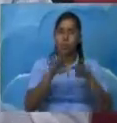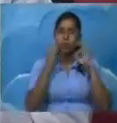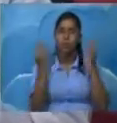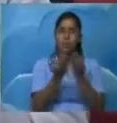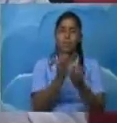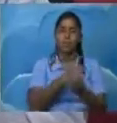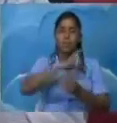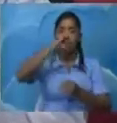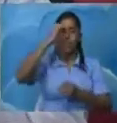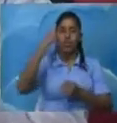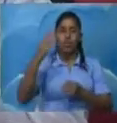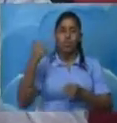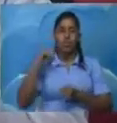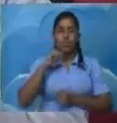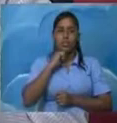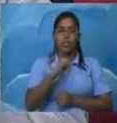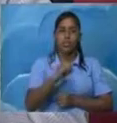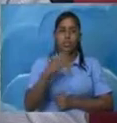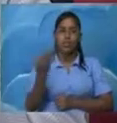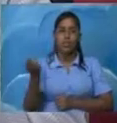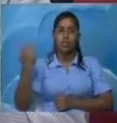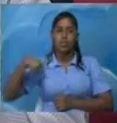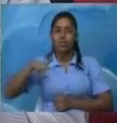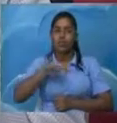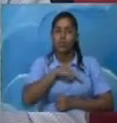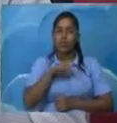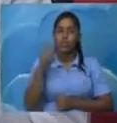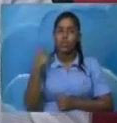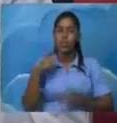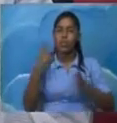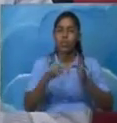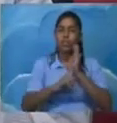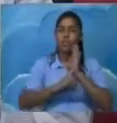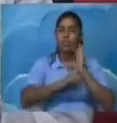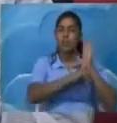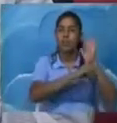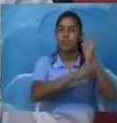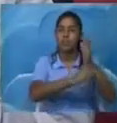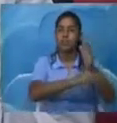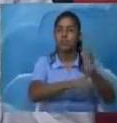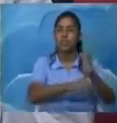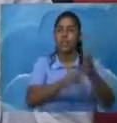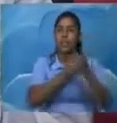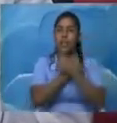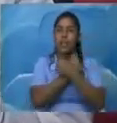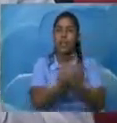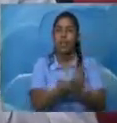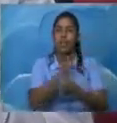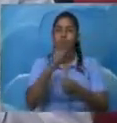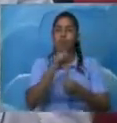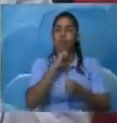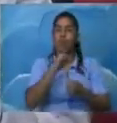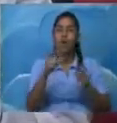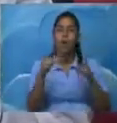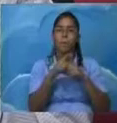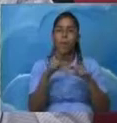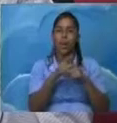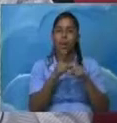hermano Puerta, que nosotros tenemos que demostrar el amor. El amor no es